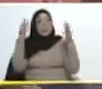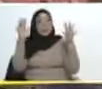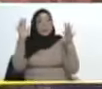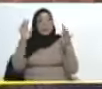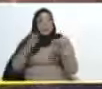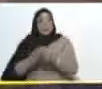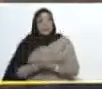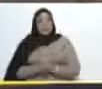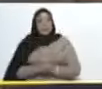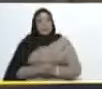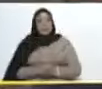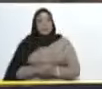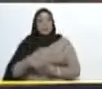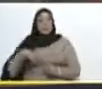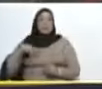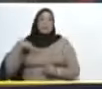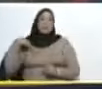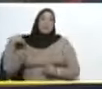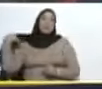Fue un mandato